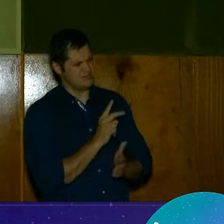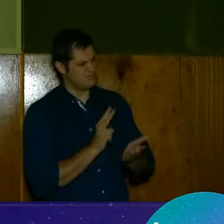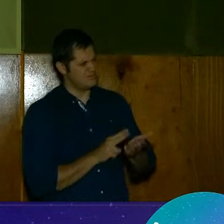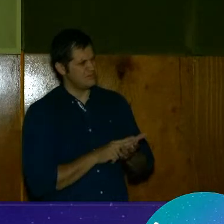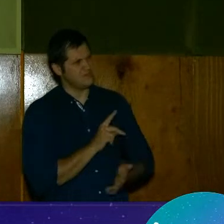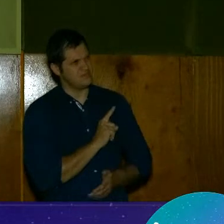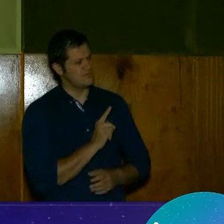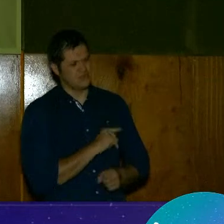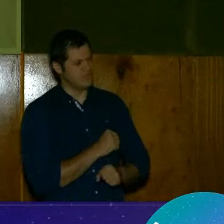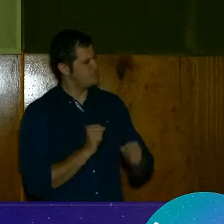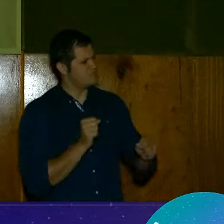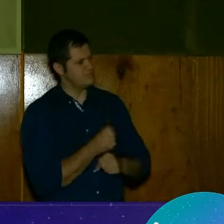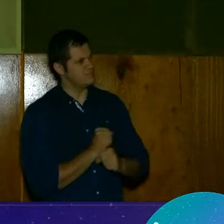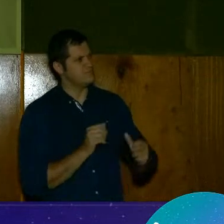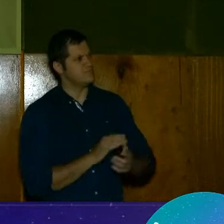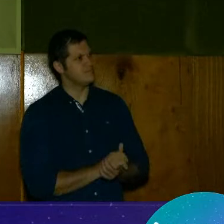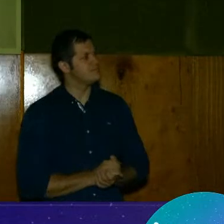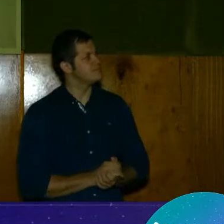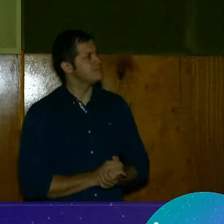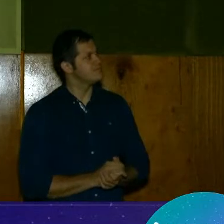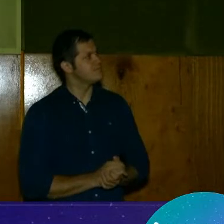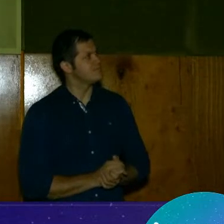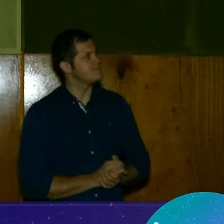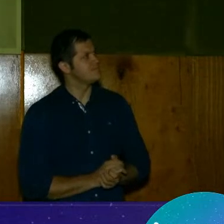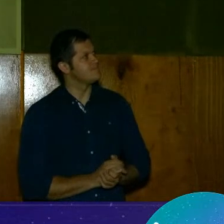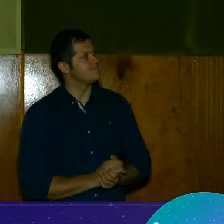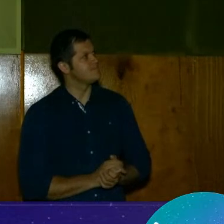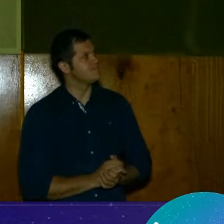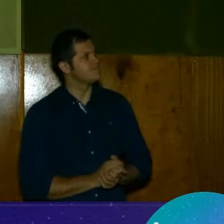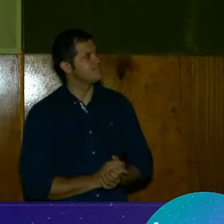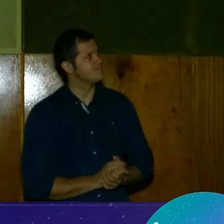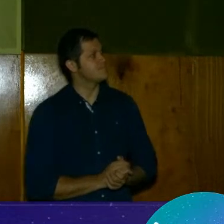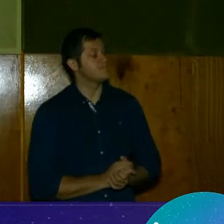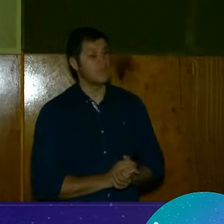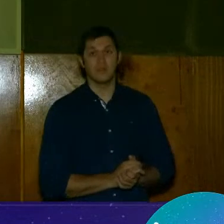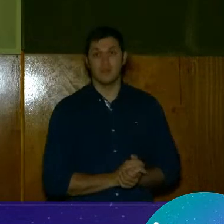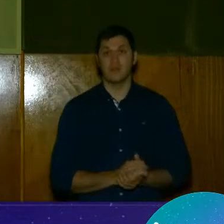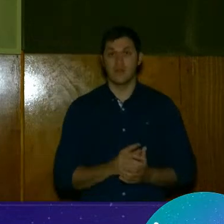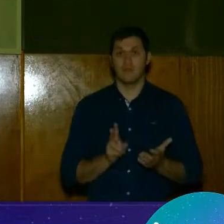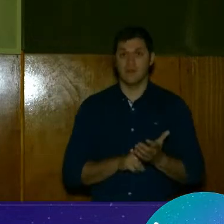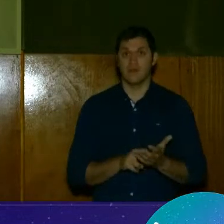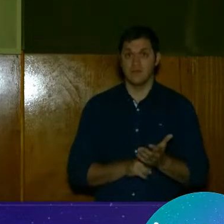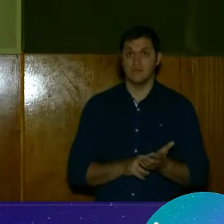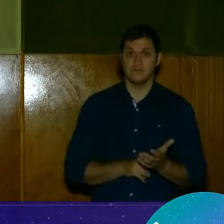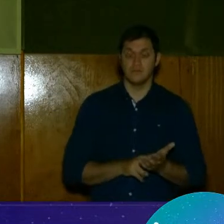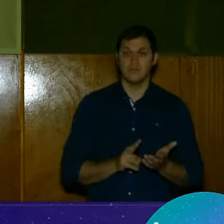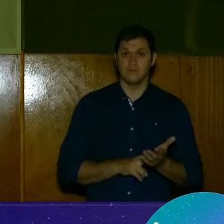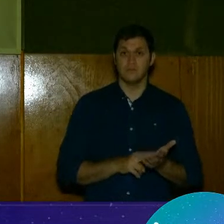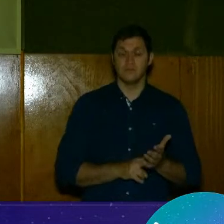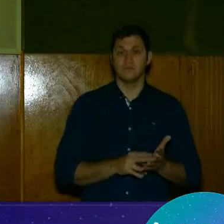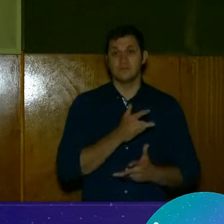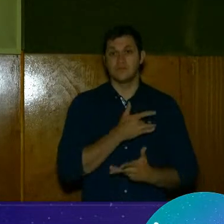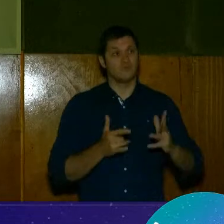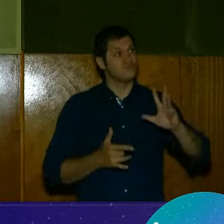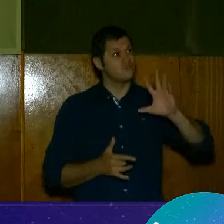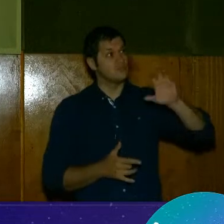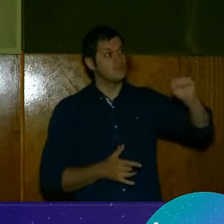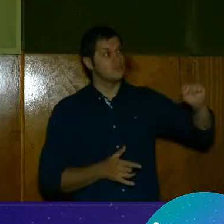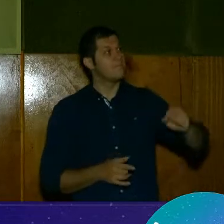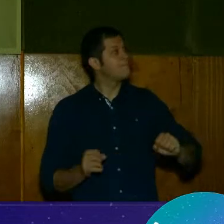está todo bien esto es real y su jefe le dijo no no no es real